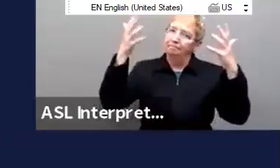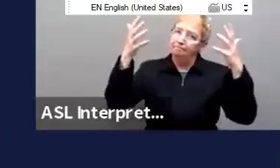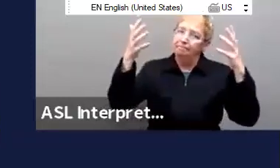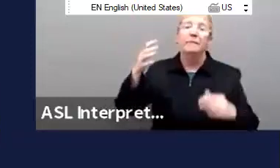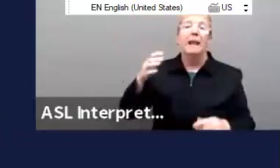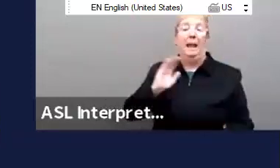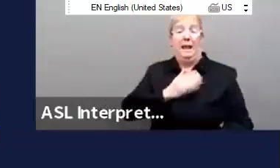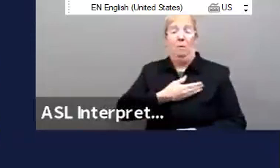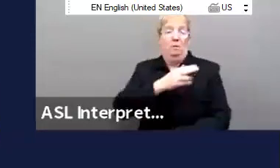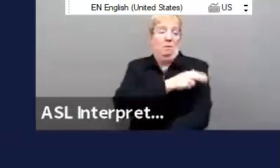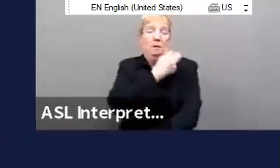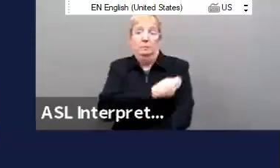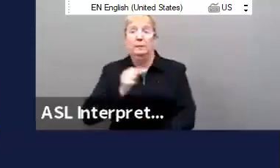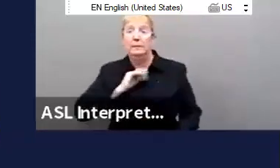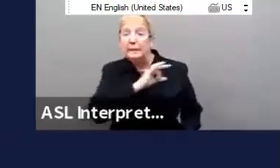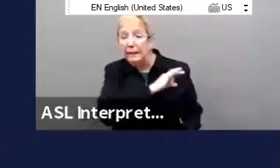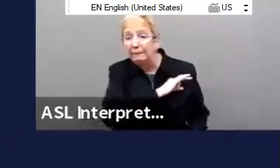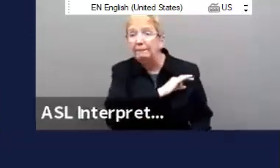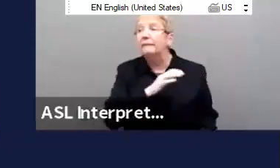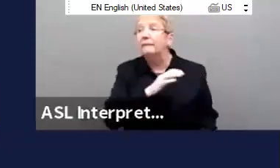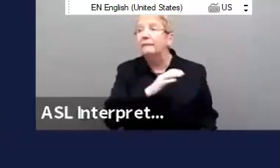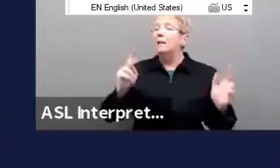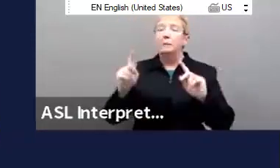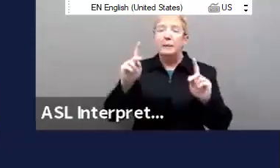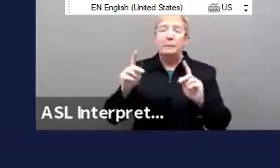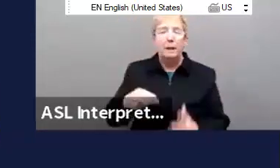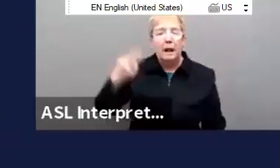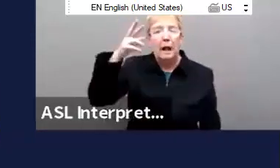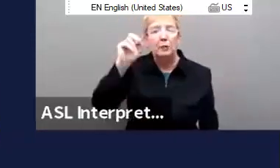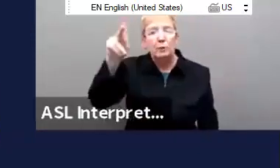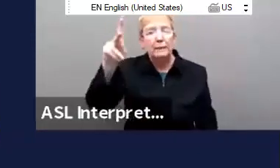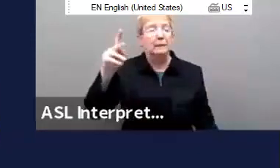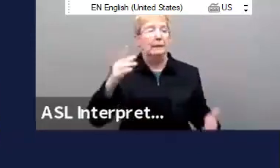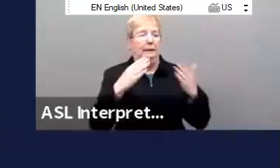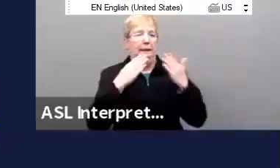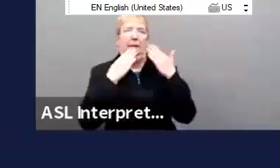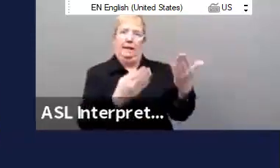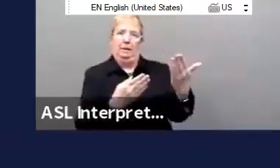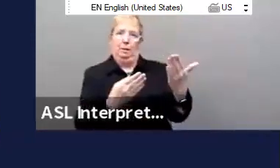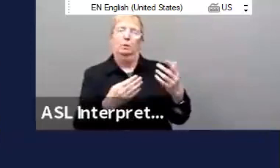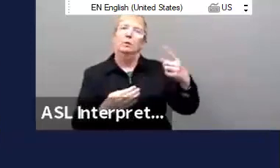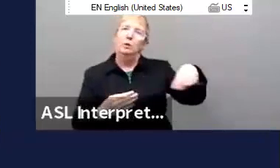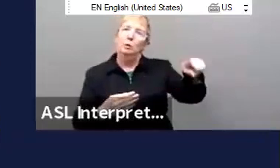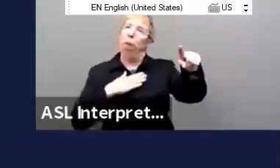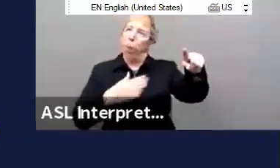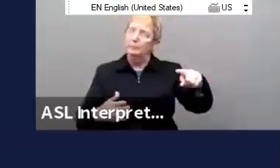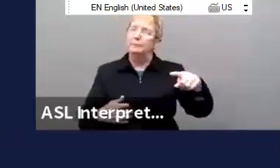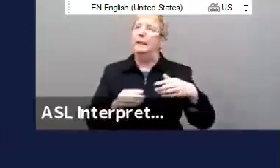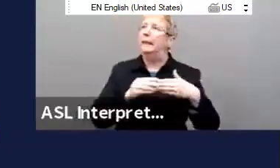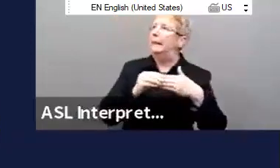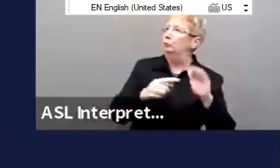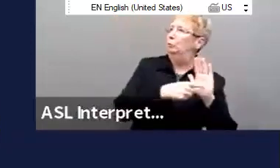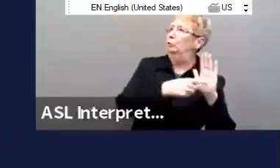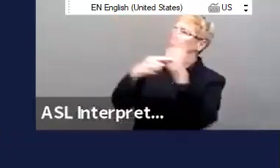hacían. Ustedes han seguido utilizando mascarilla, ustedes se han vacunado, ustedes están haciendo todo